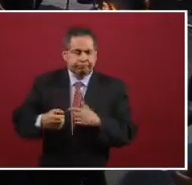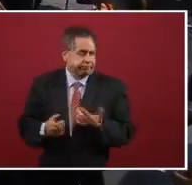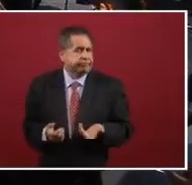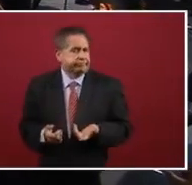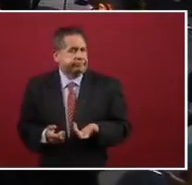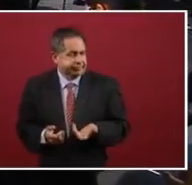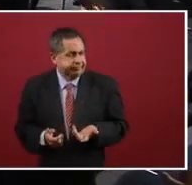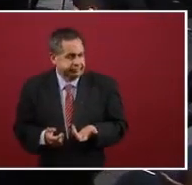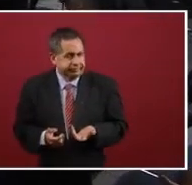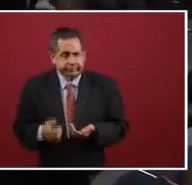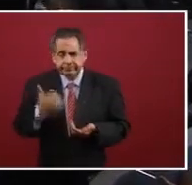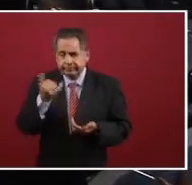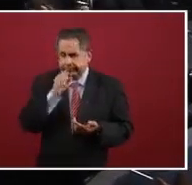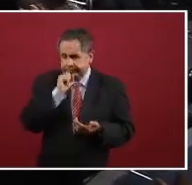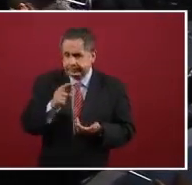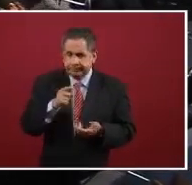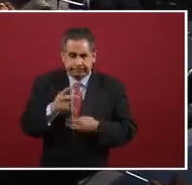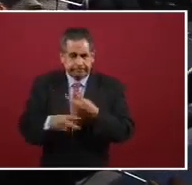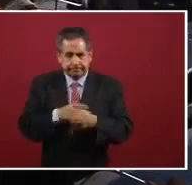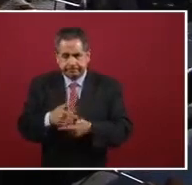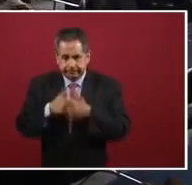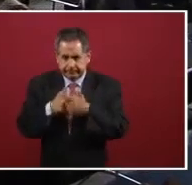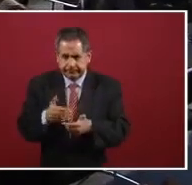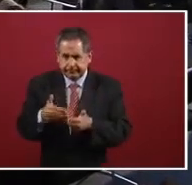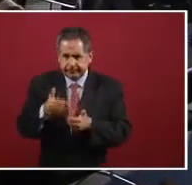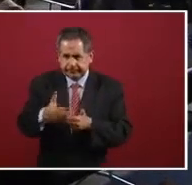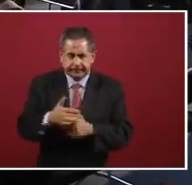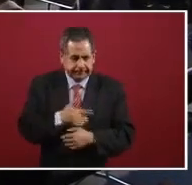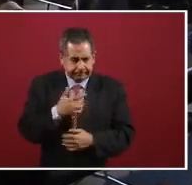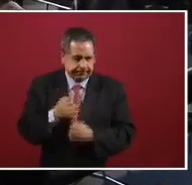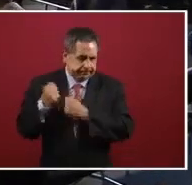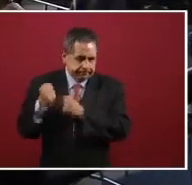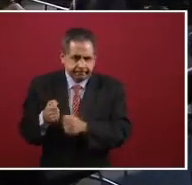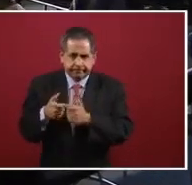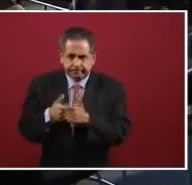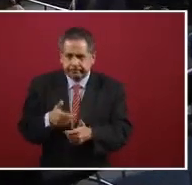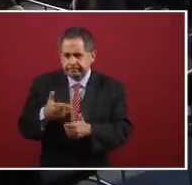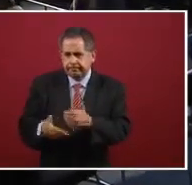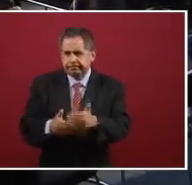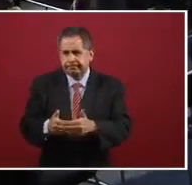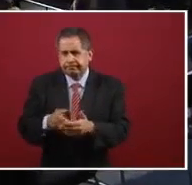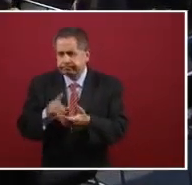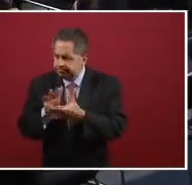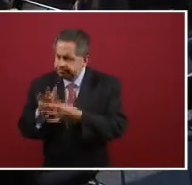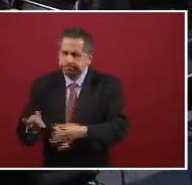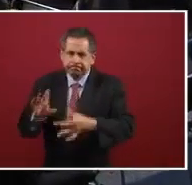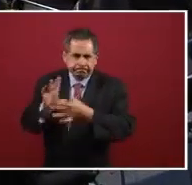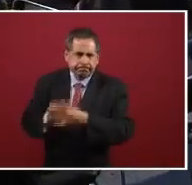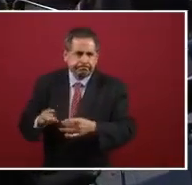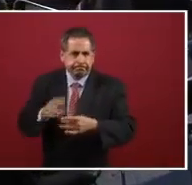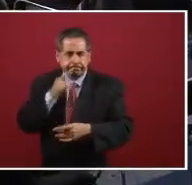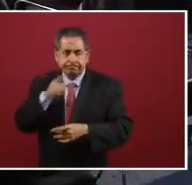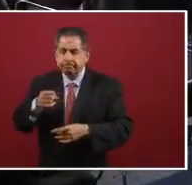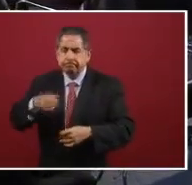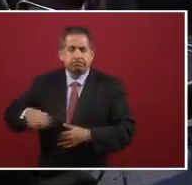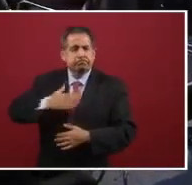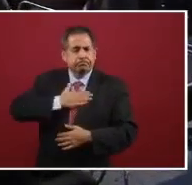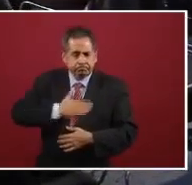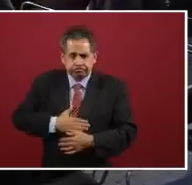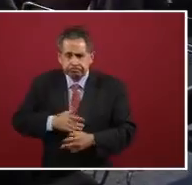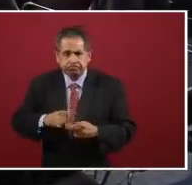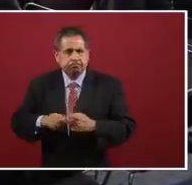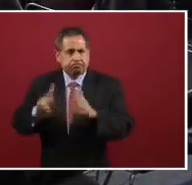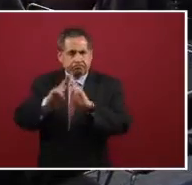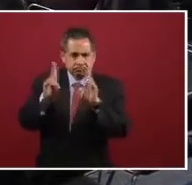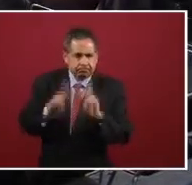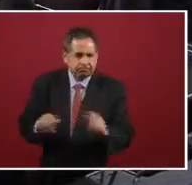y seguir convenciendo y persuadiendo de que lo mejor es la justicia, la paz